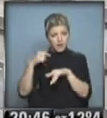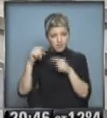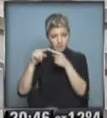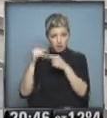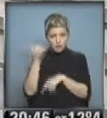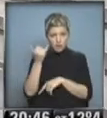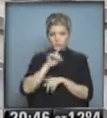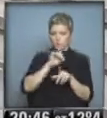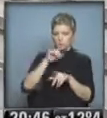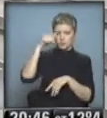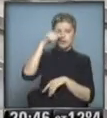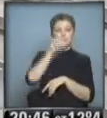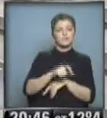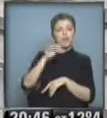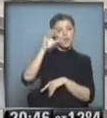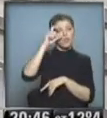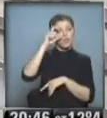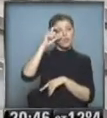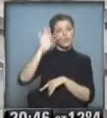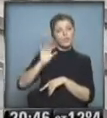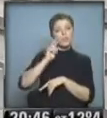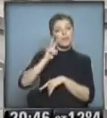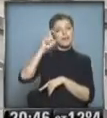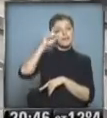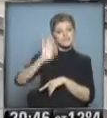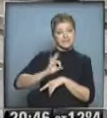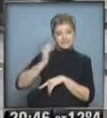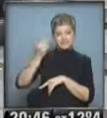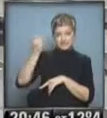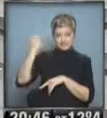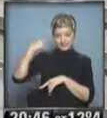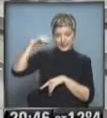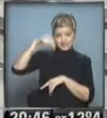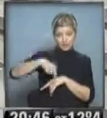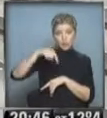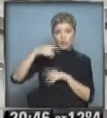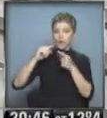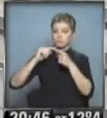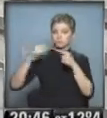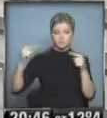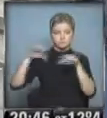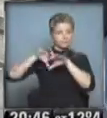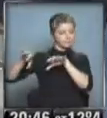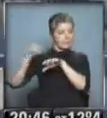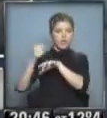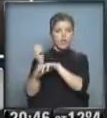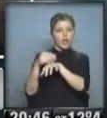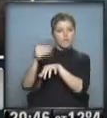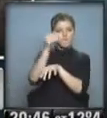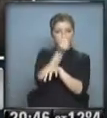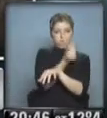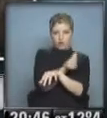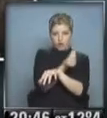año 2010 se desligó en forma total y absoluta de los grupos que hoy supuestamente se están peleando entre ellos para ver quién lideran la barra de